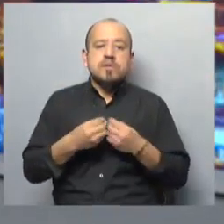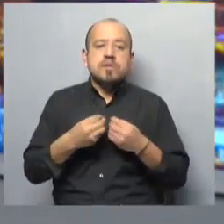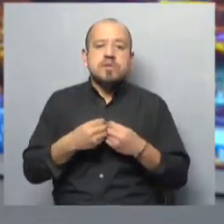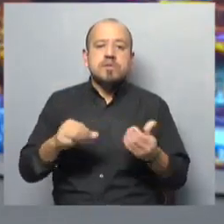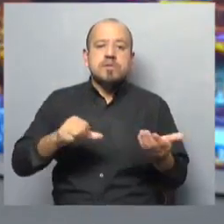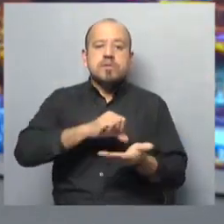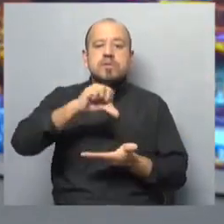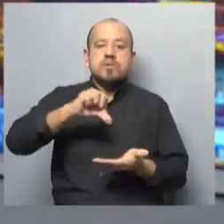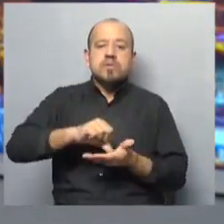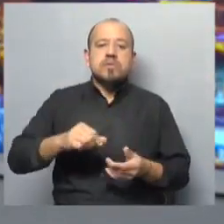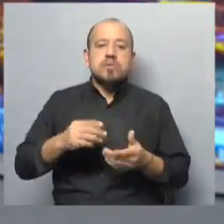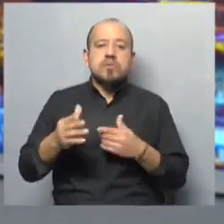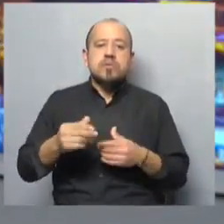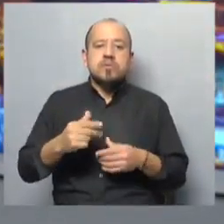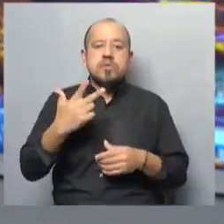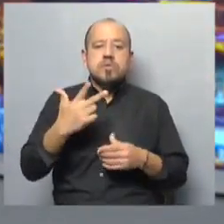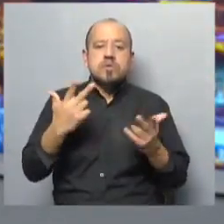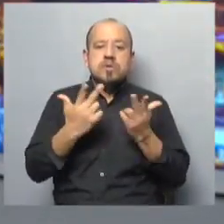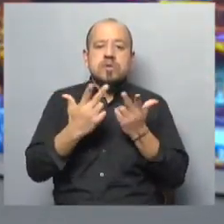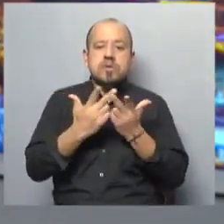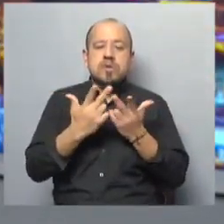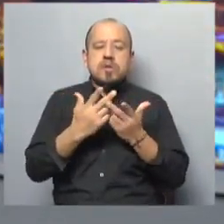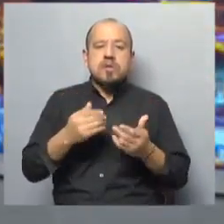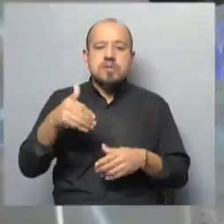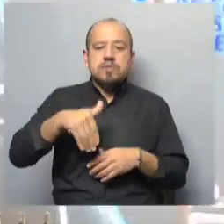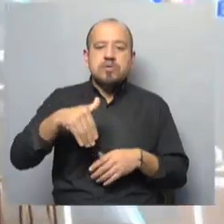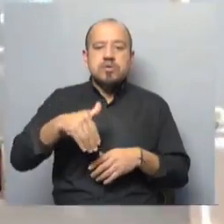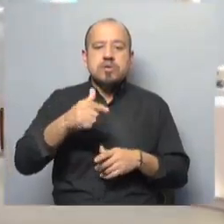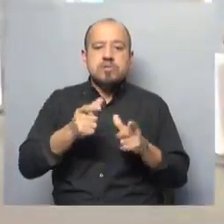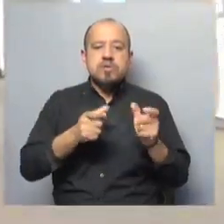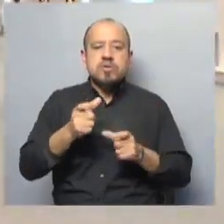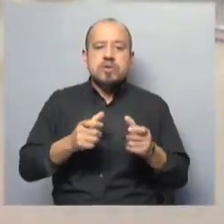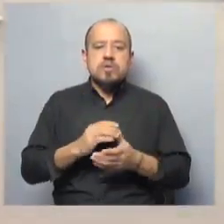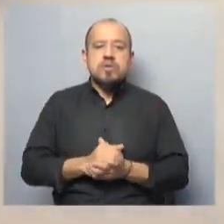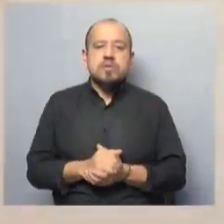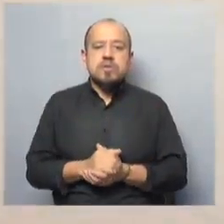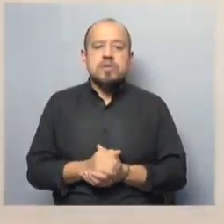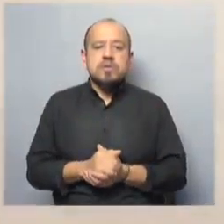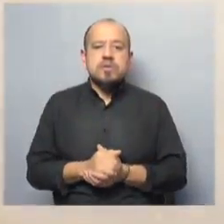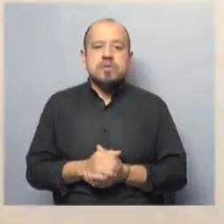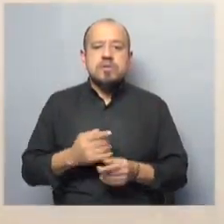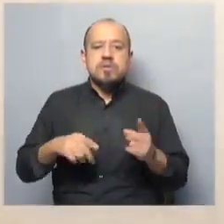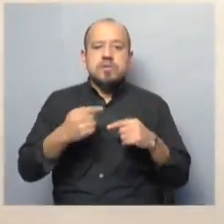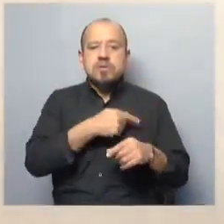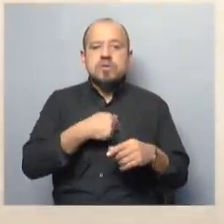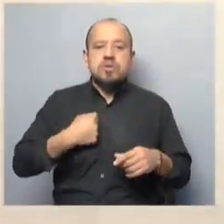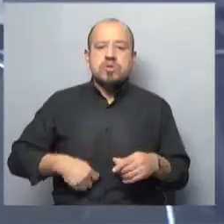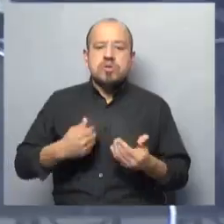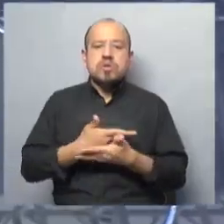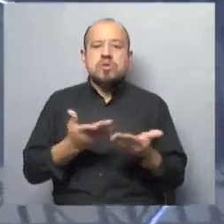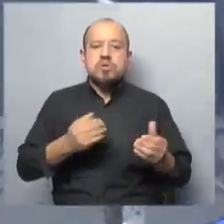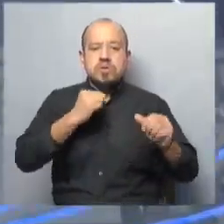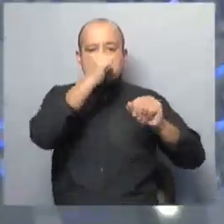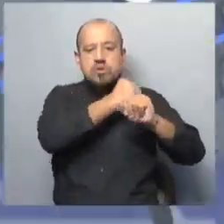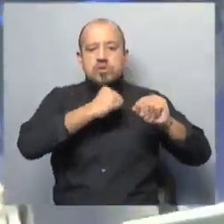ciudad más grande del planeta con 33 millones de habitantes. La Expo Smart de China es la gran exposición de las tecnologías de